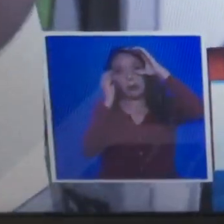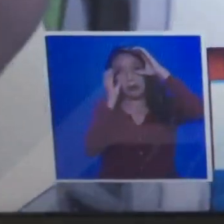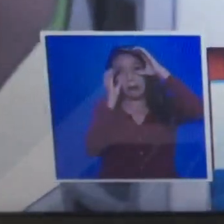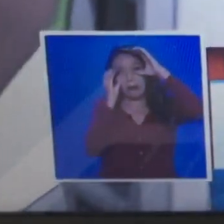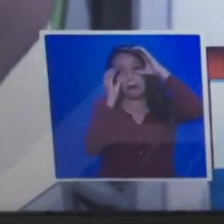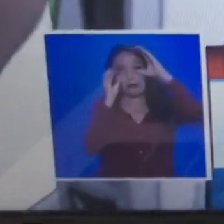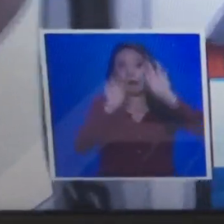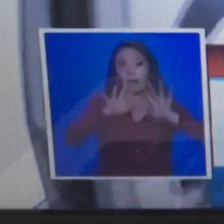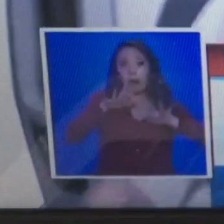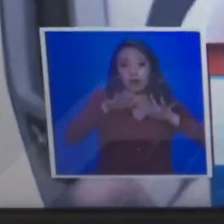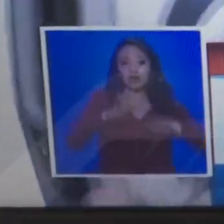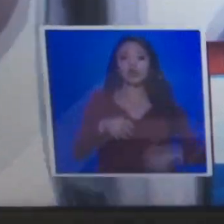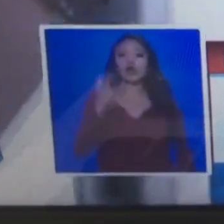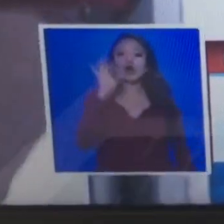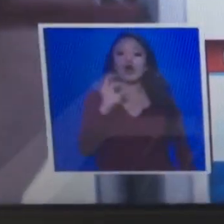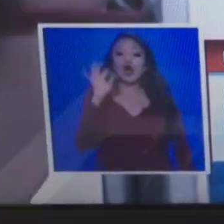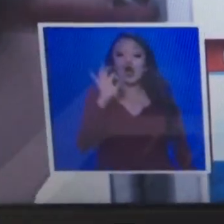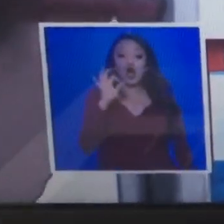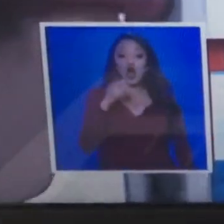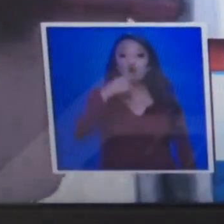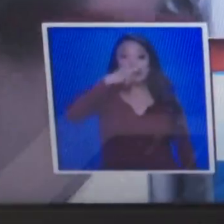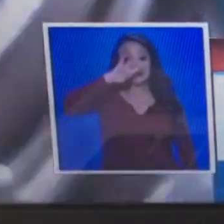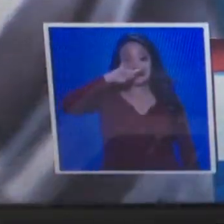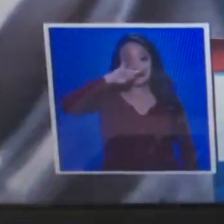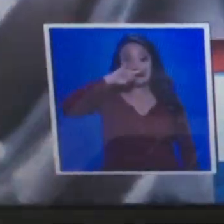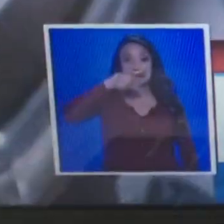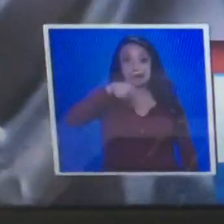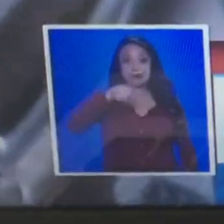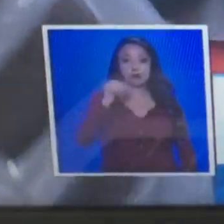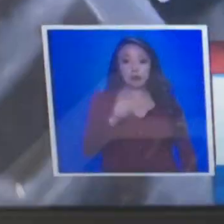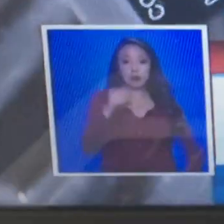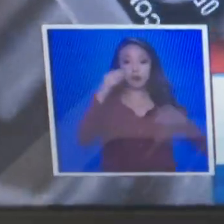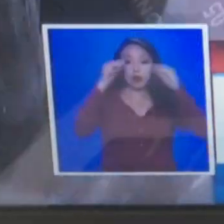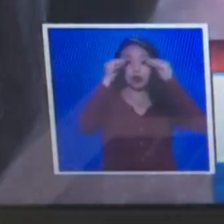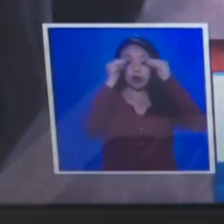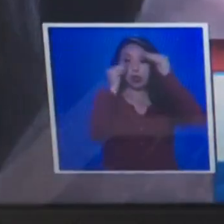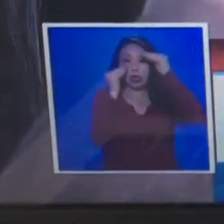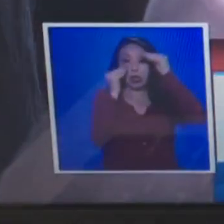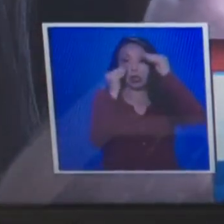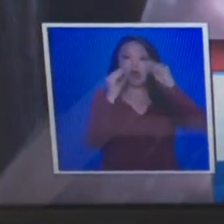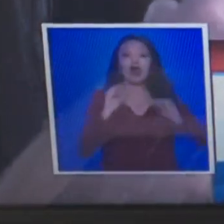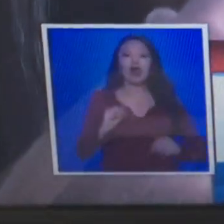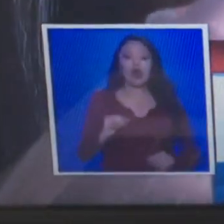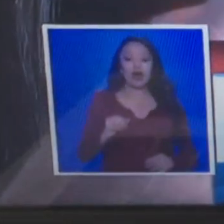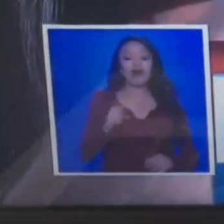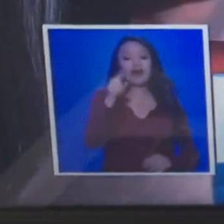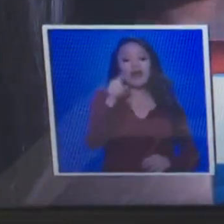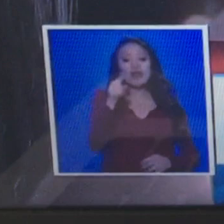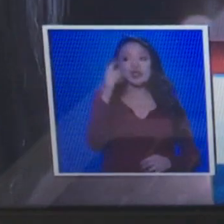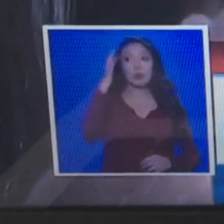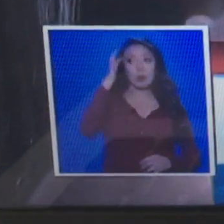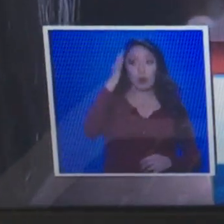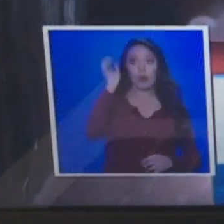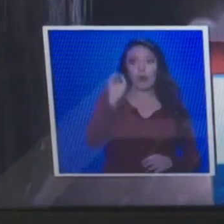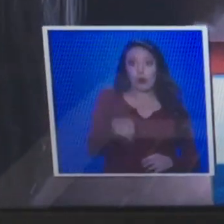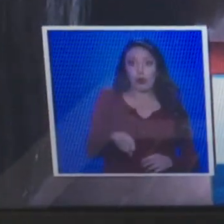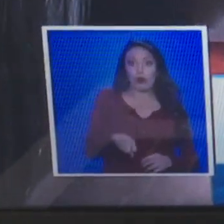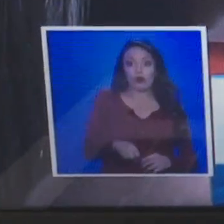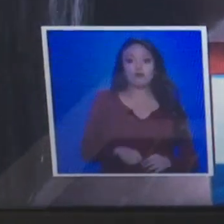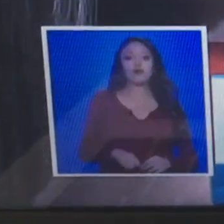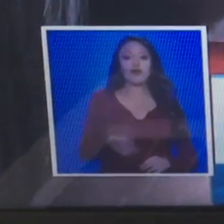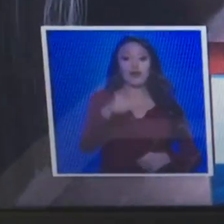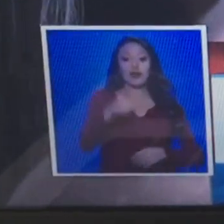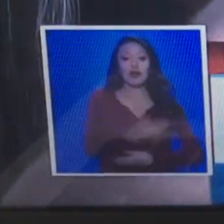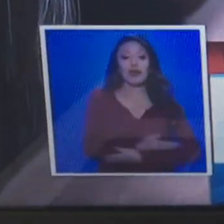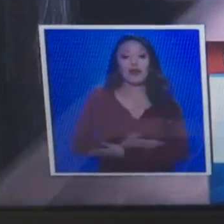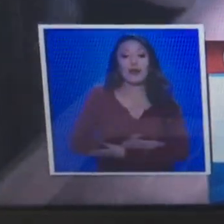otro, o por lo general el niño puede tener un párpado un poco más abajo que el otro, que son signos de preocupación. El bebé